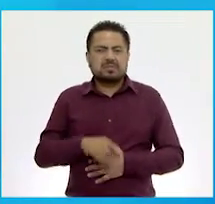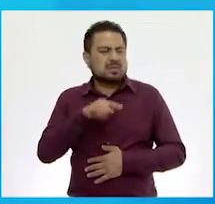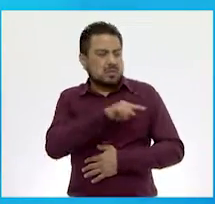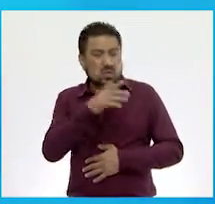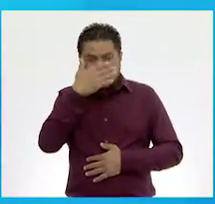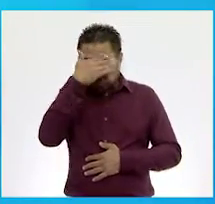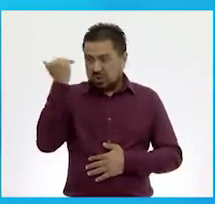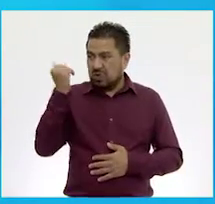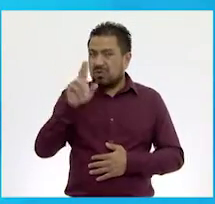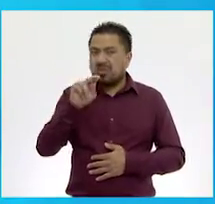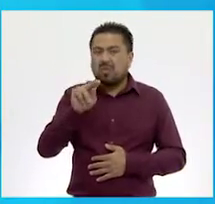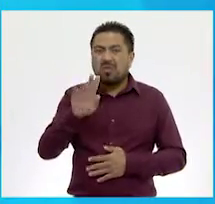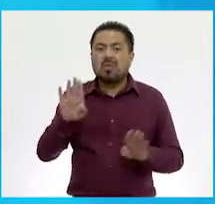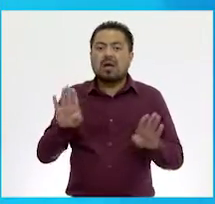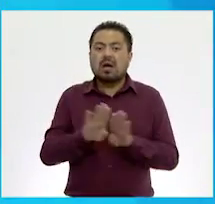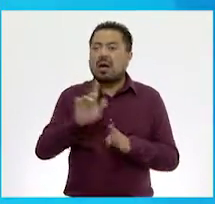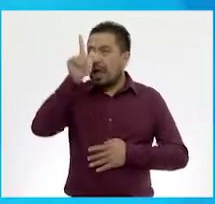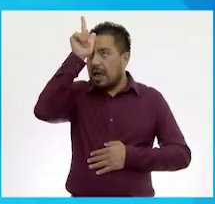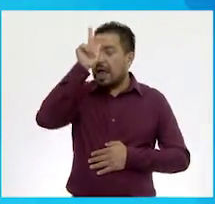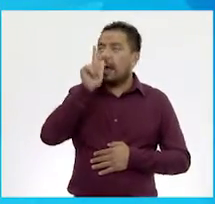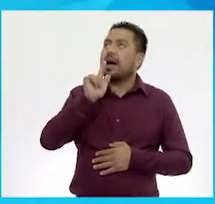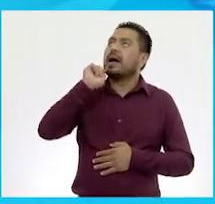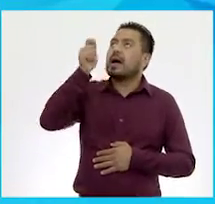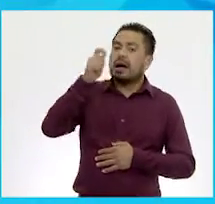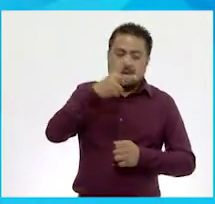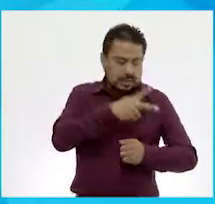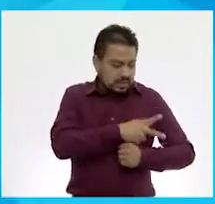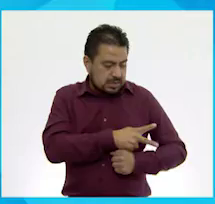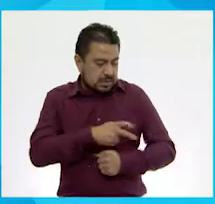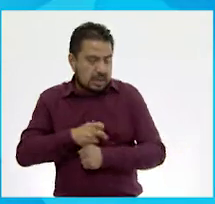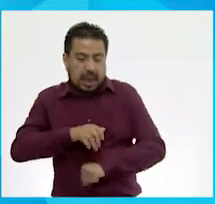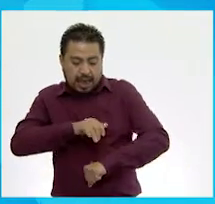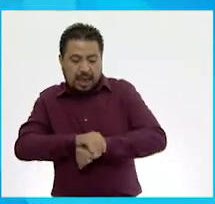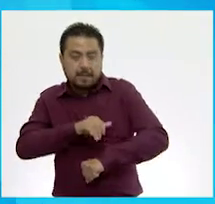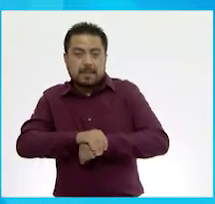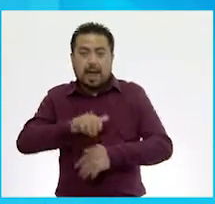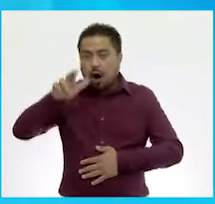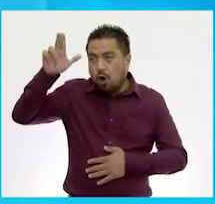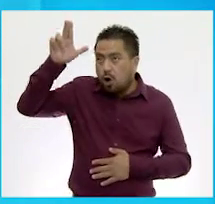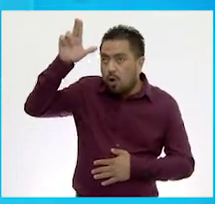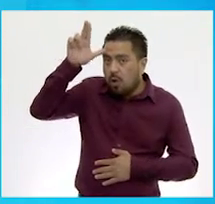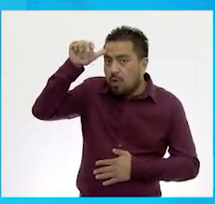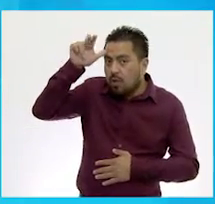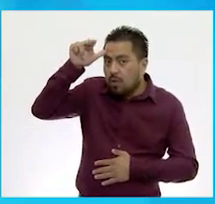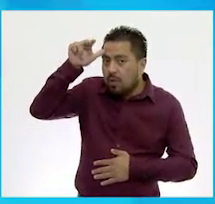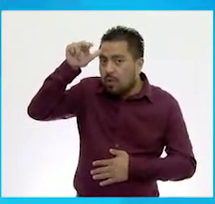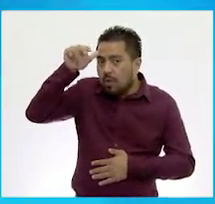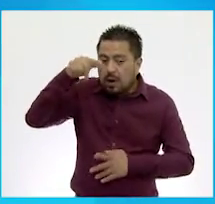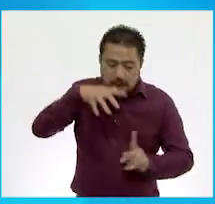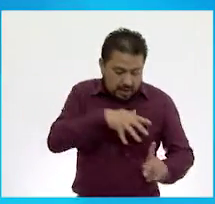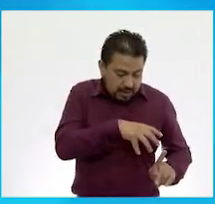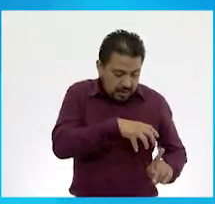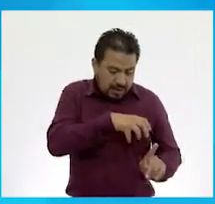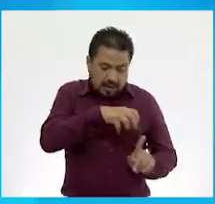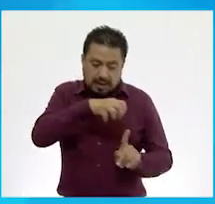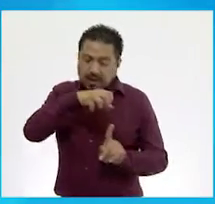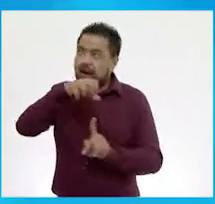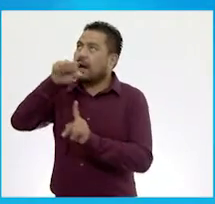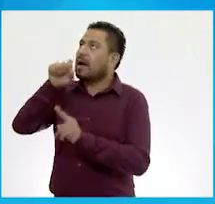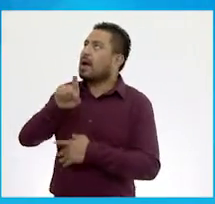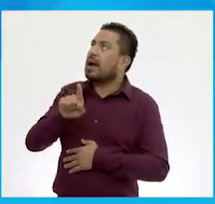Artemio no sabe que la luna invitó a su amigo, el conejo, y lo llevará allá